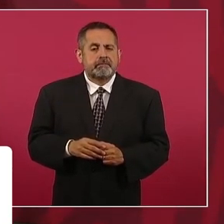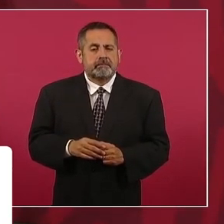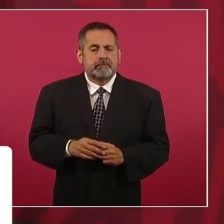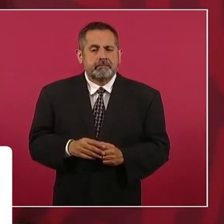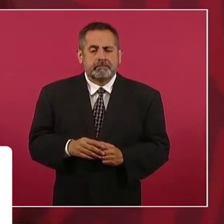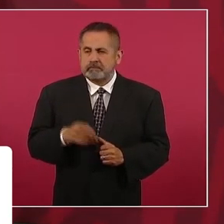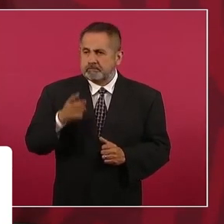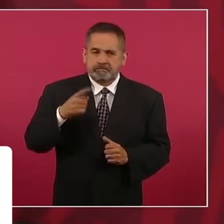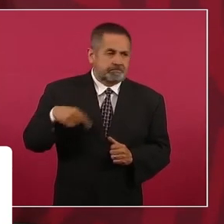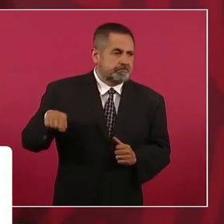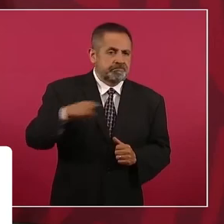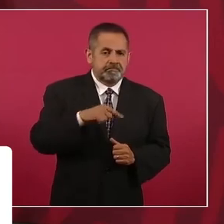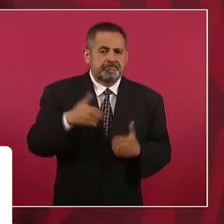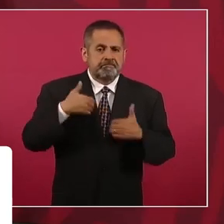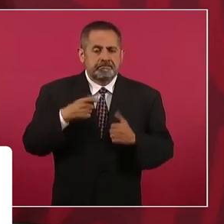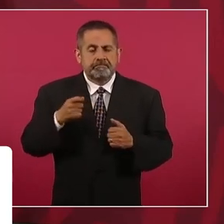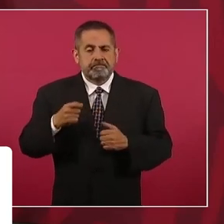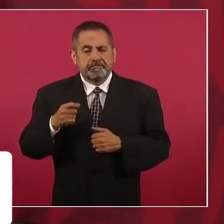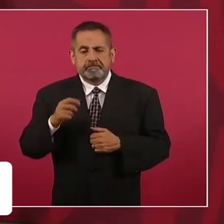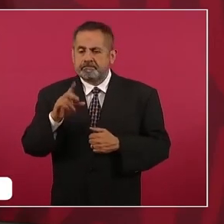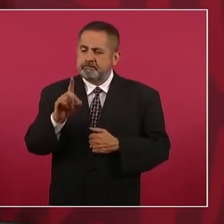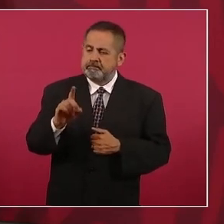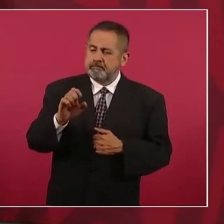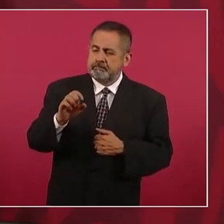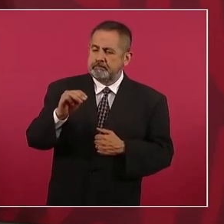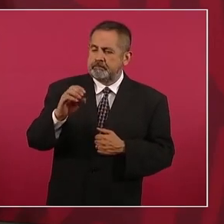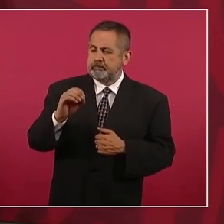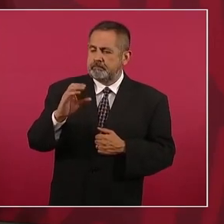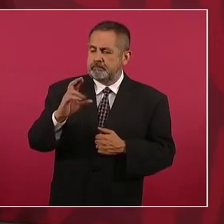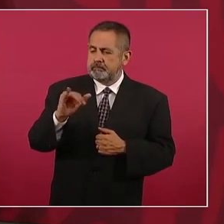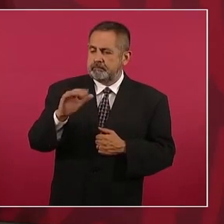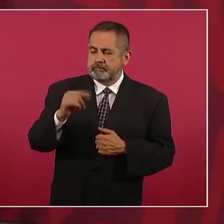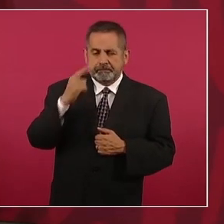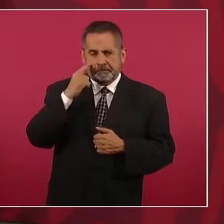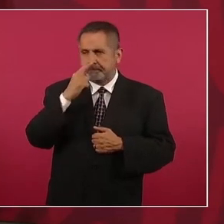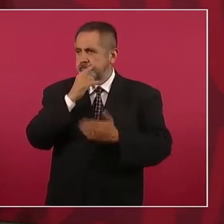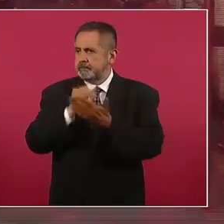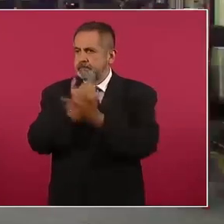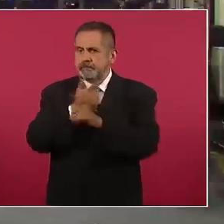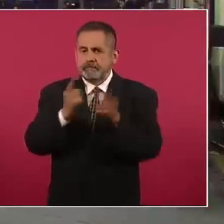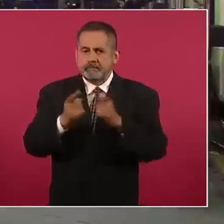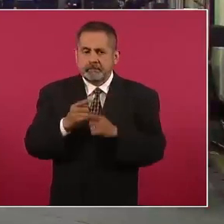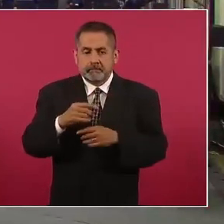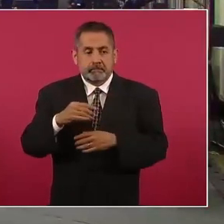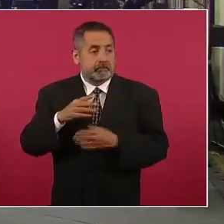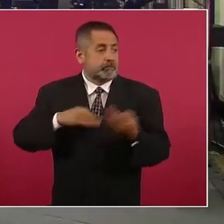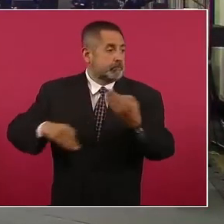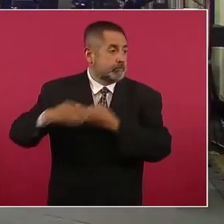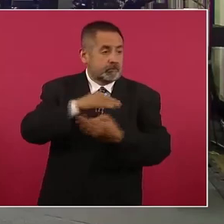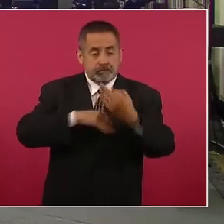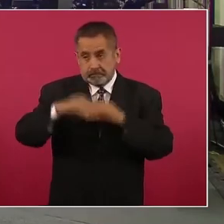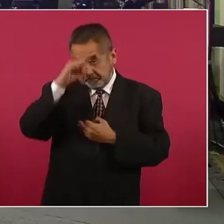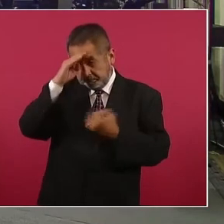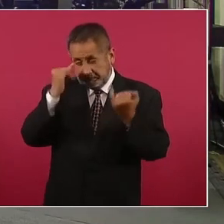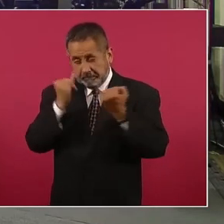se entienda que en una democracia no puede haber pensamiento único, ni